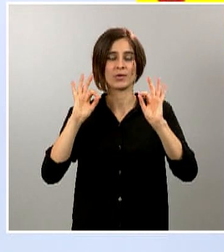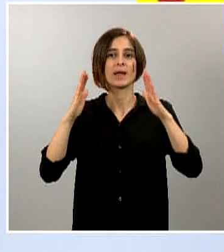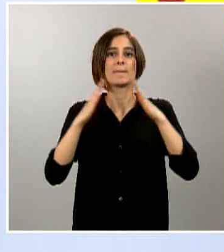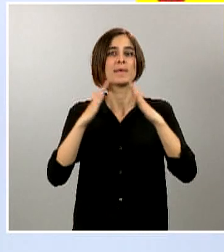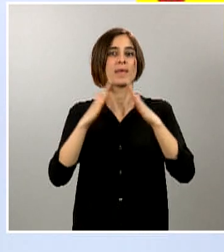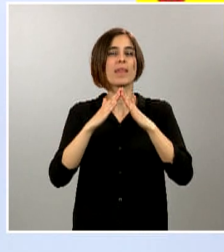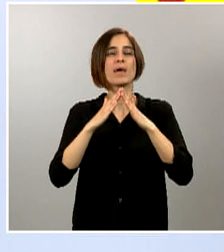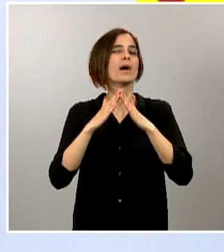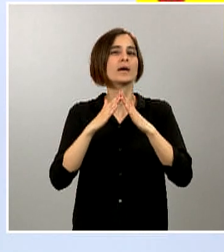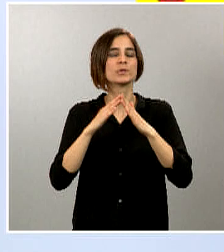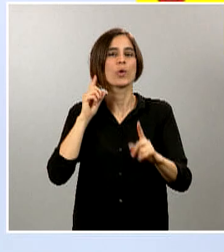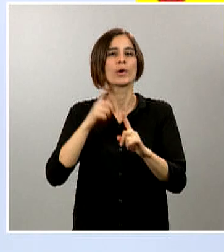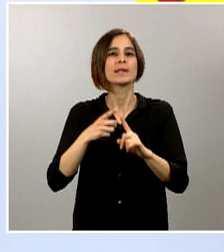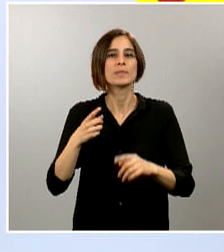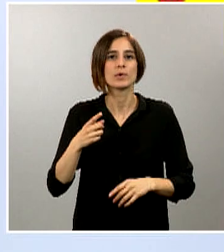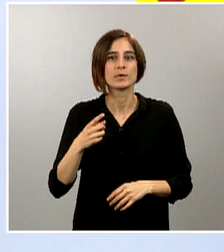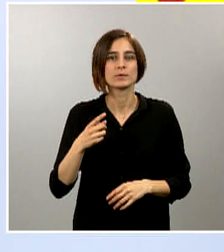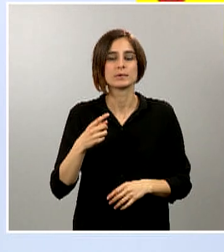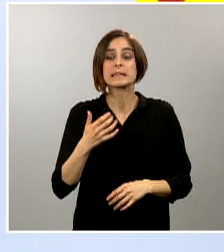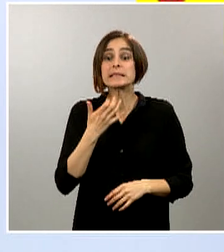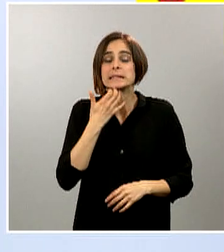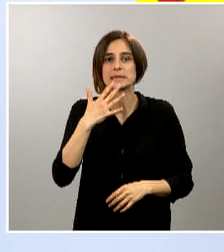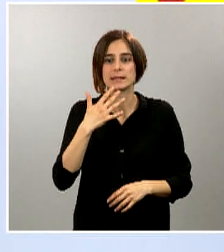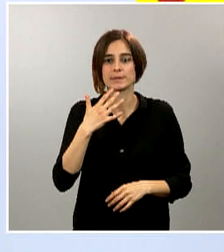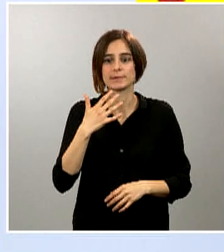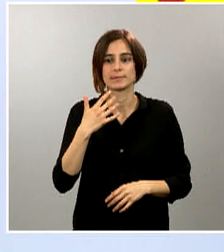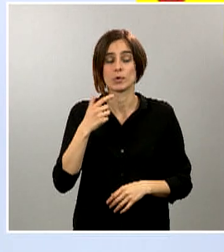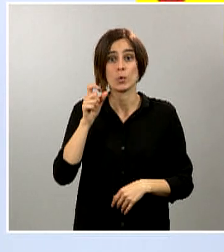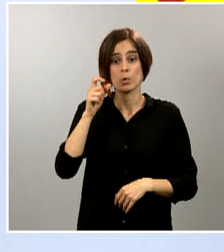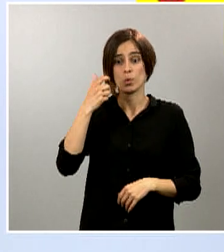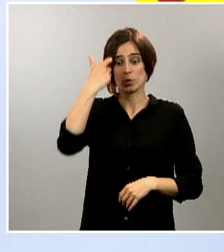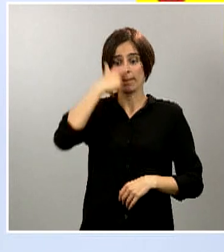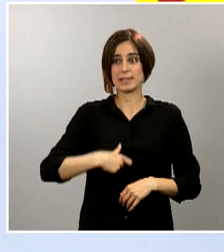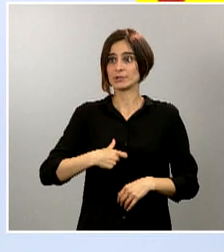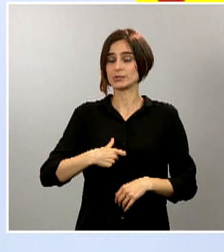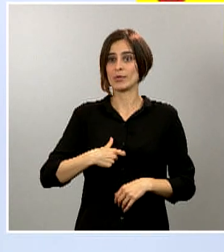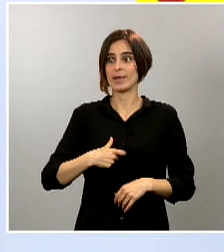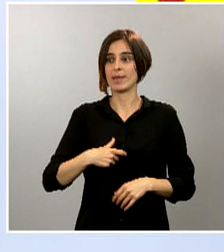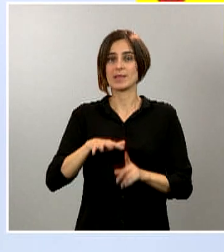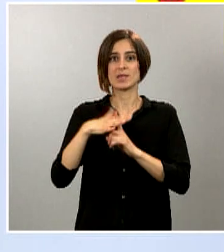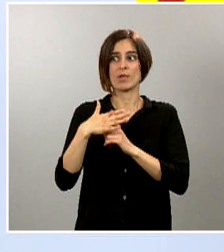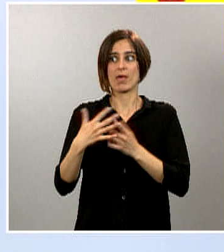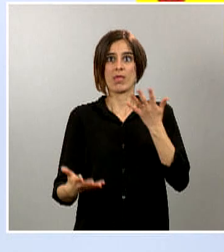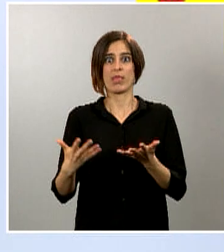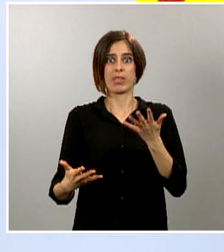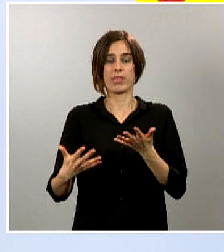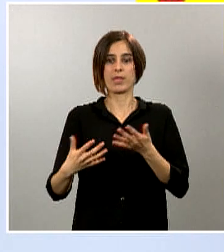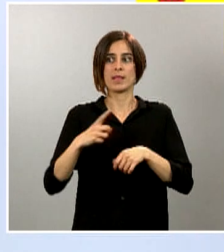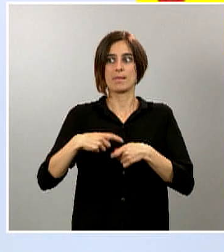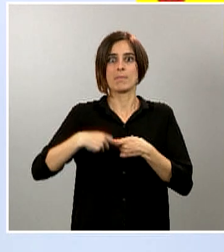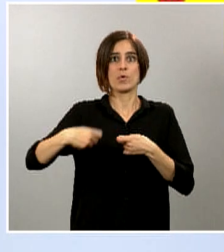que una persona que quede en situación de vulnerabilidad coyuntural o prolongada en el tiempo por culpa del